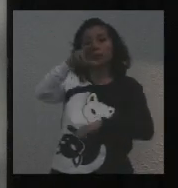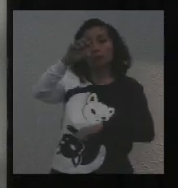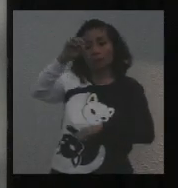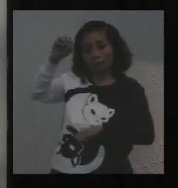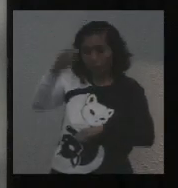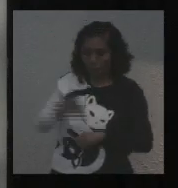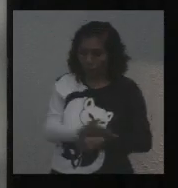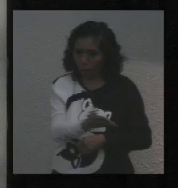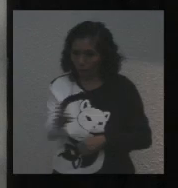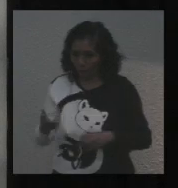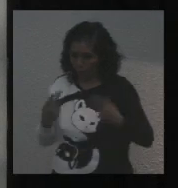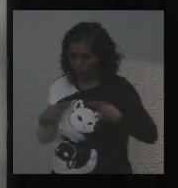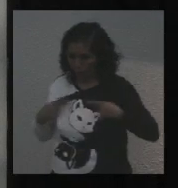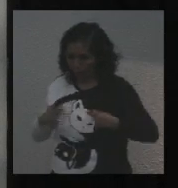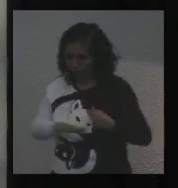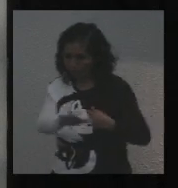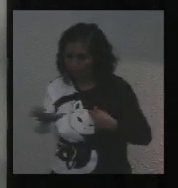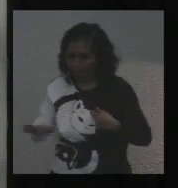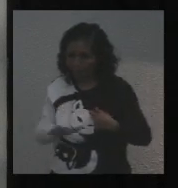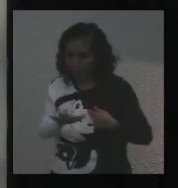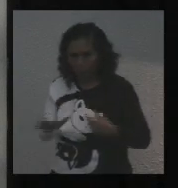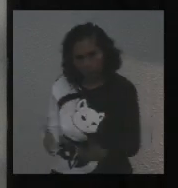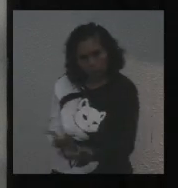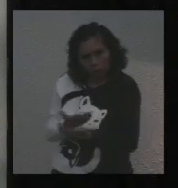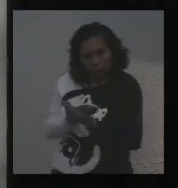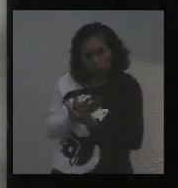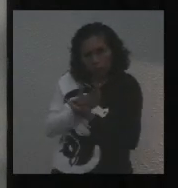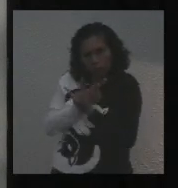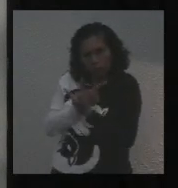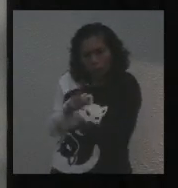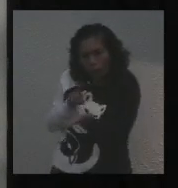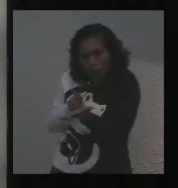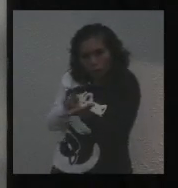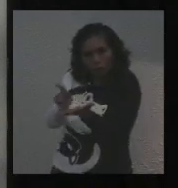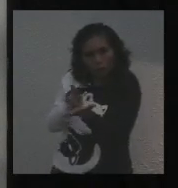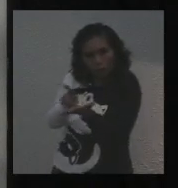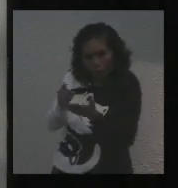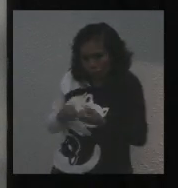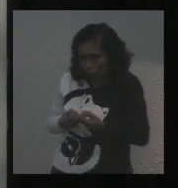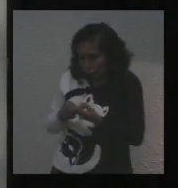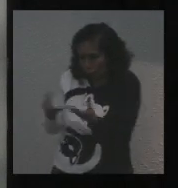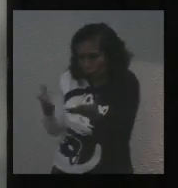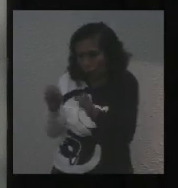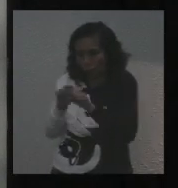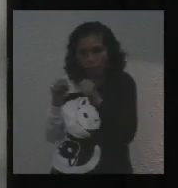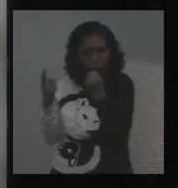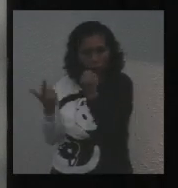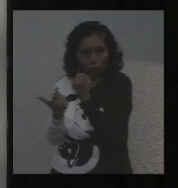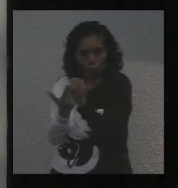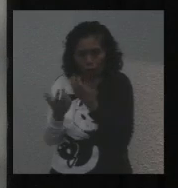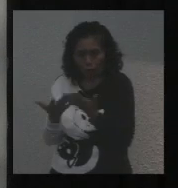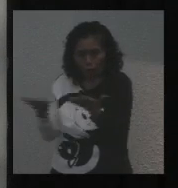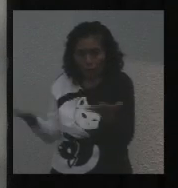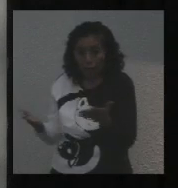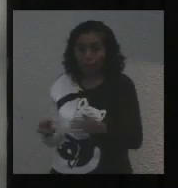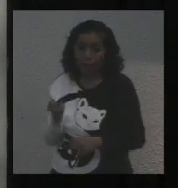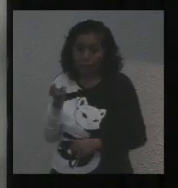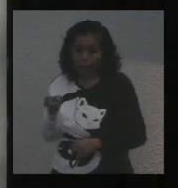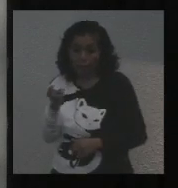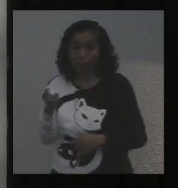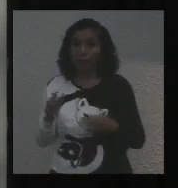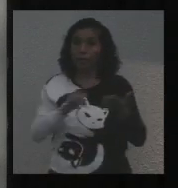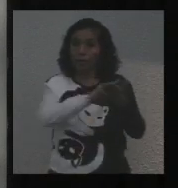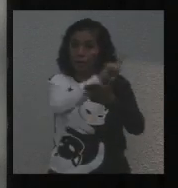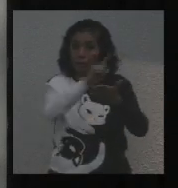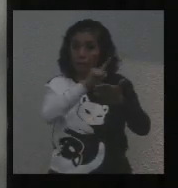para sus habitantes el goce irrestricto de las garantías individuales y sociales consignadas en la Constitución Política